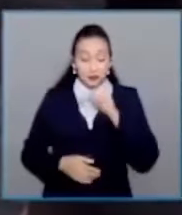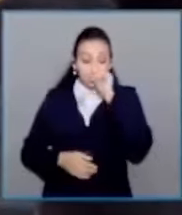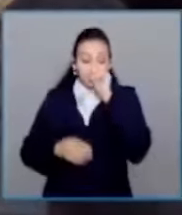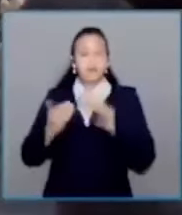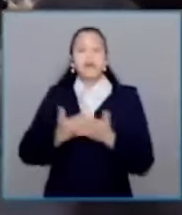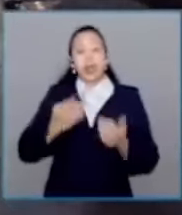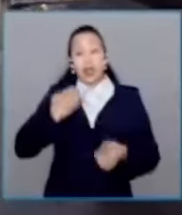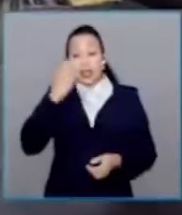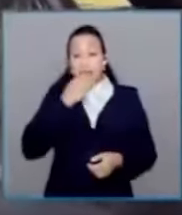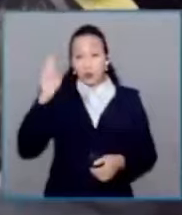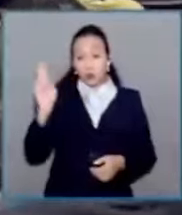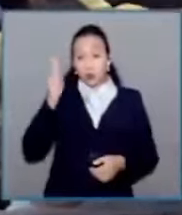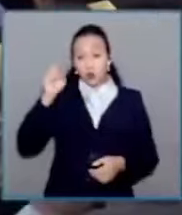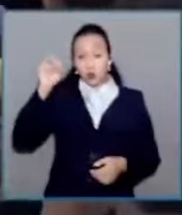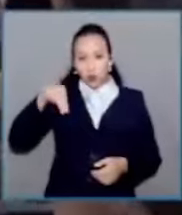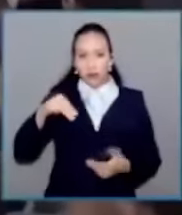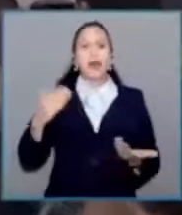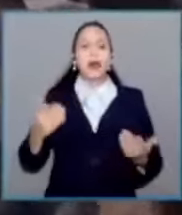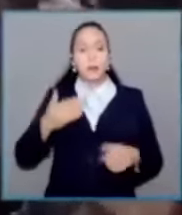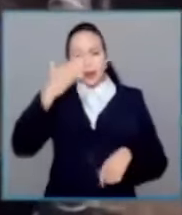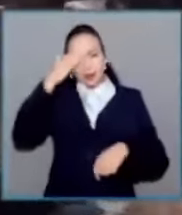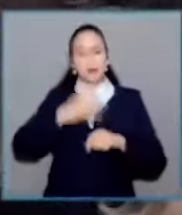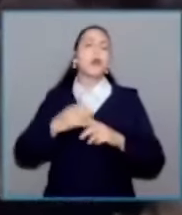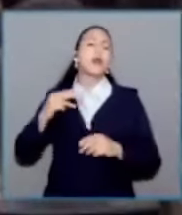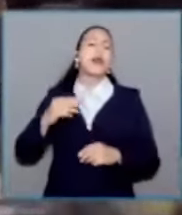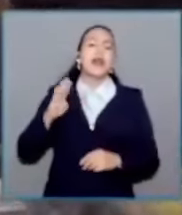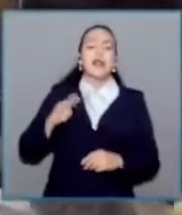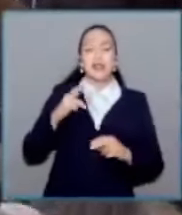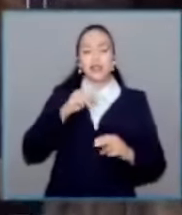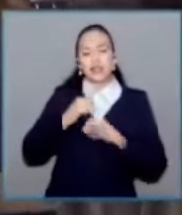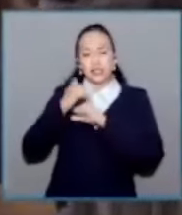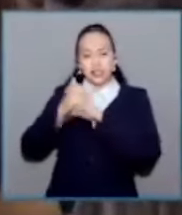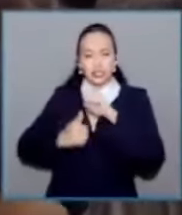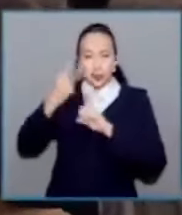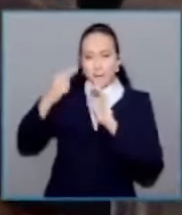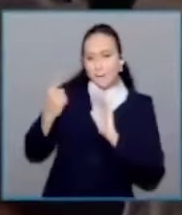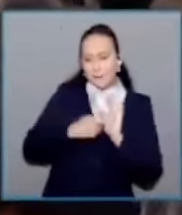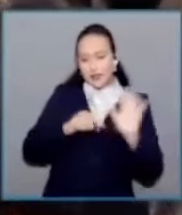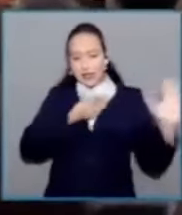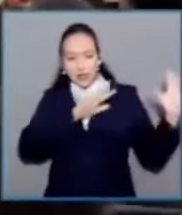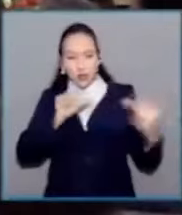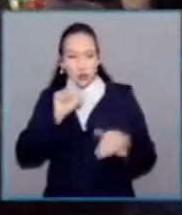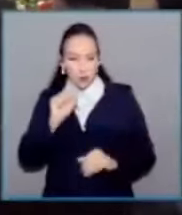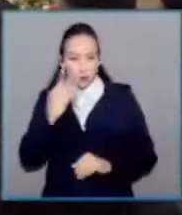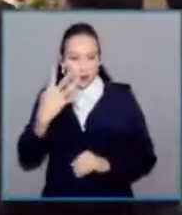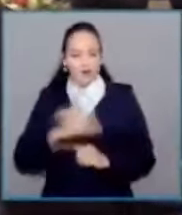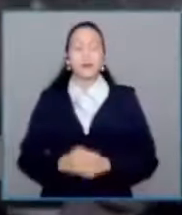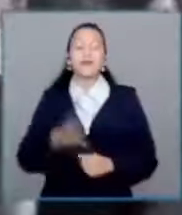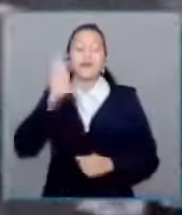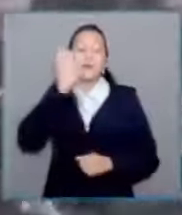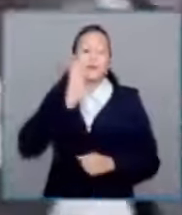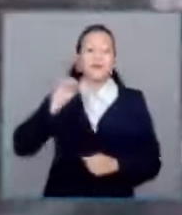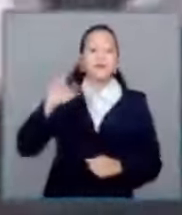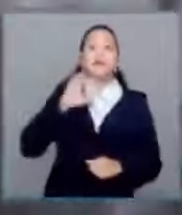llenaron después de premios el ministro José Luis González Alcántara carrancá eh Dio una